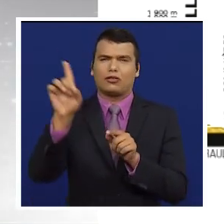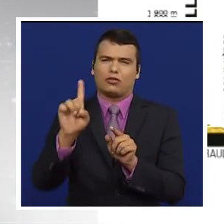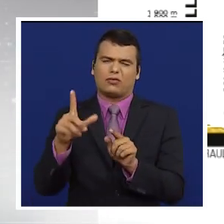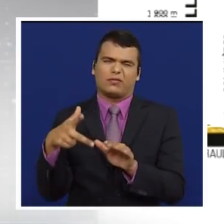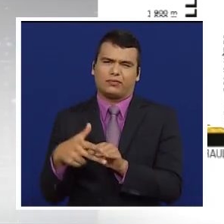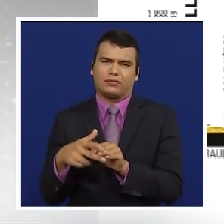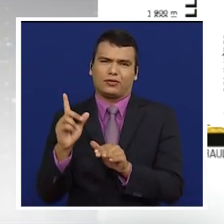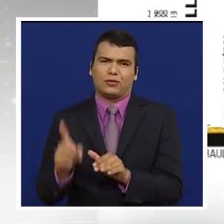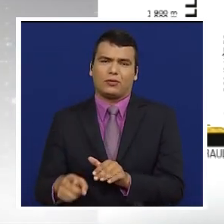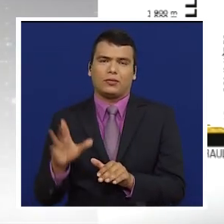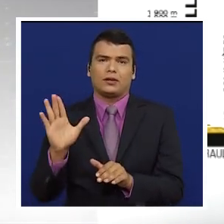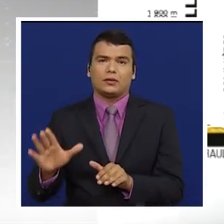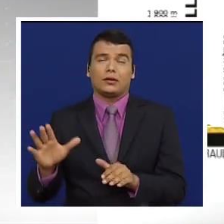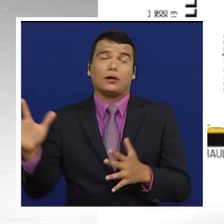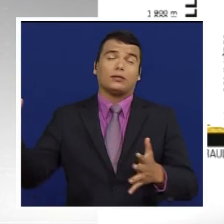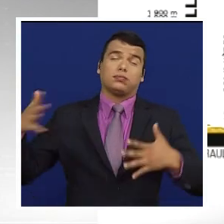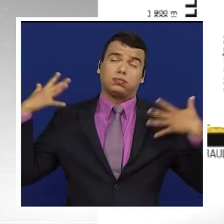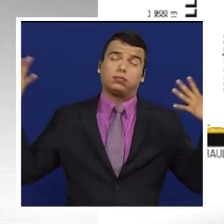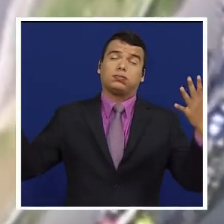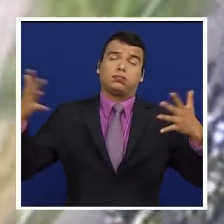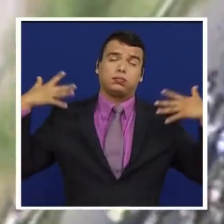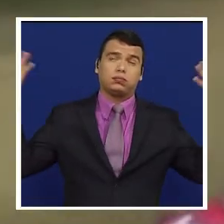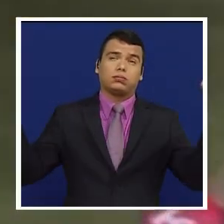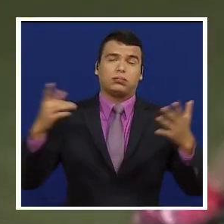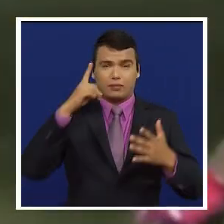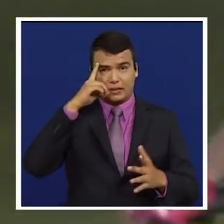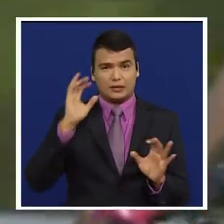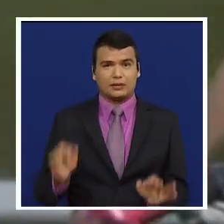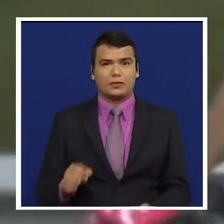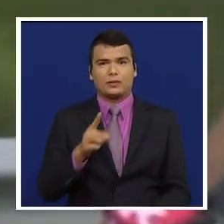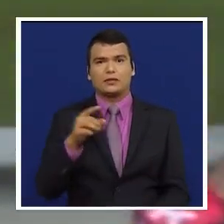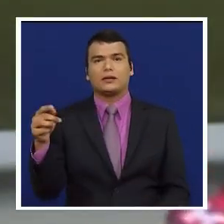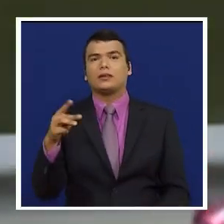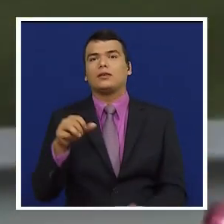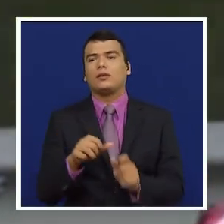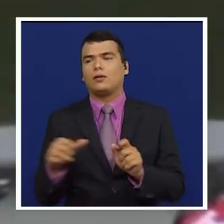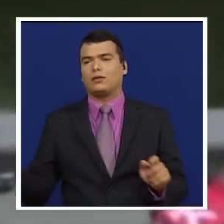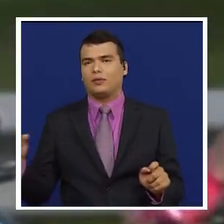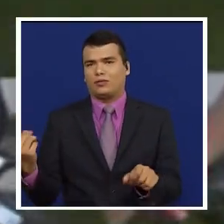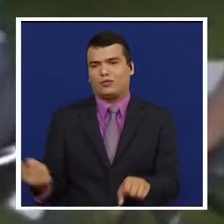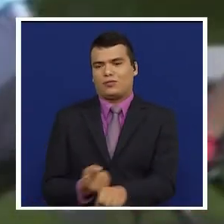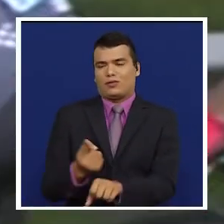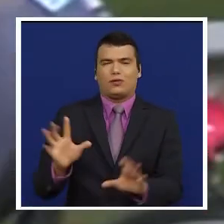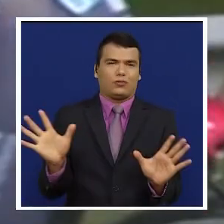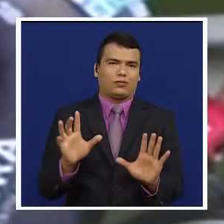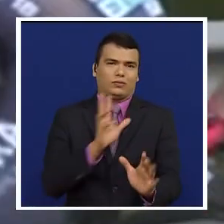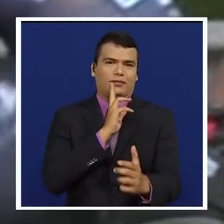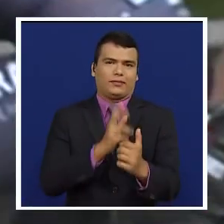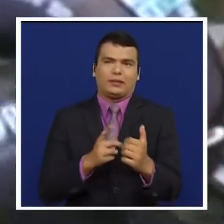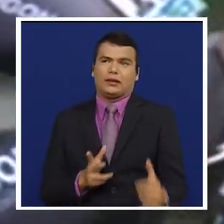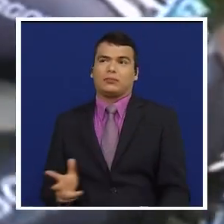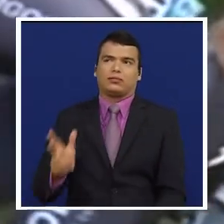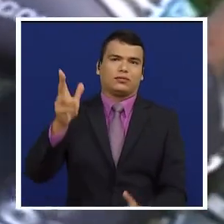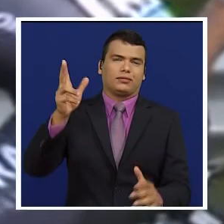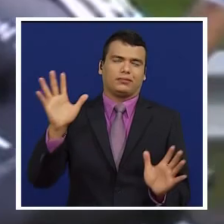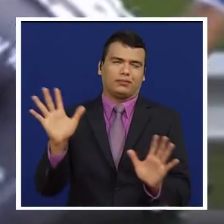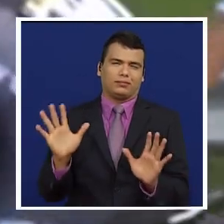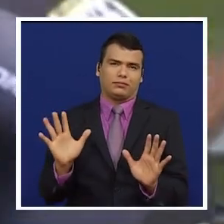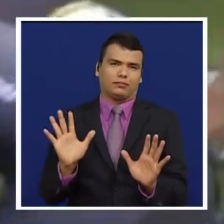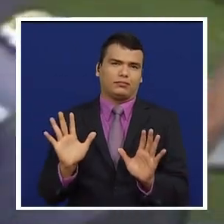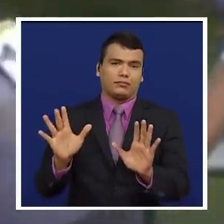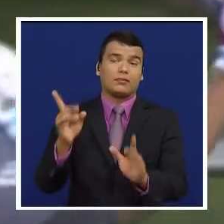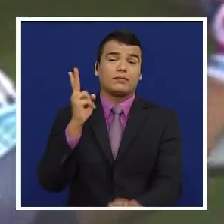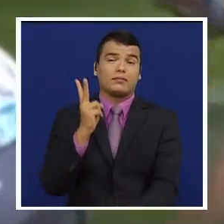a causa de las fuertes ráfagas de viento que se prevén de más de 100 kilómetros por hora, lo que dificulta la logística del Tour y